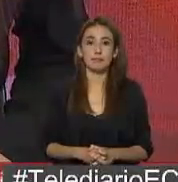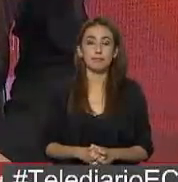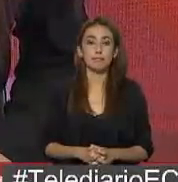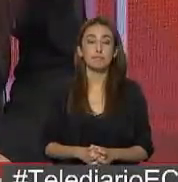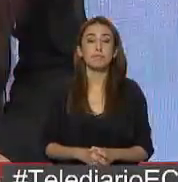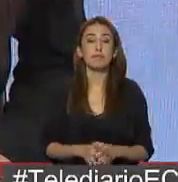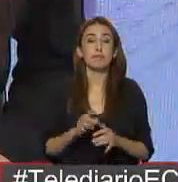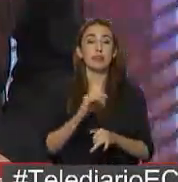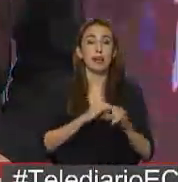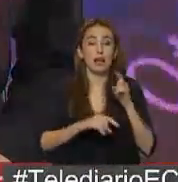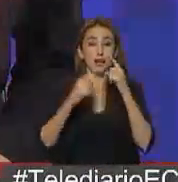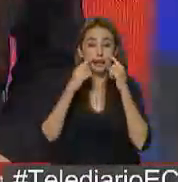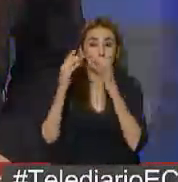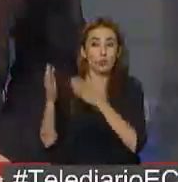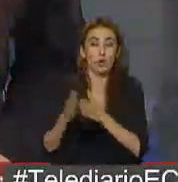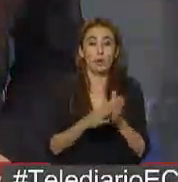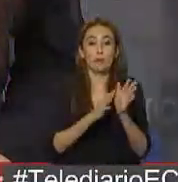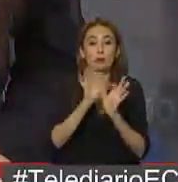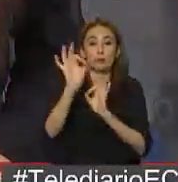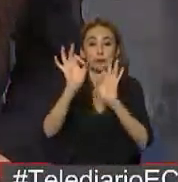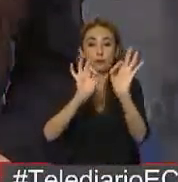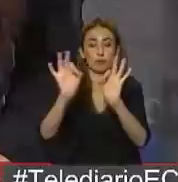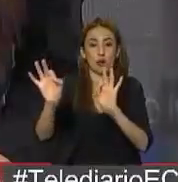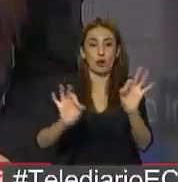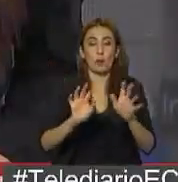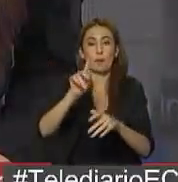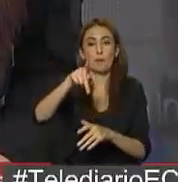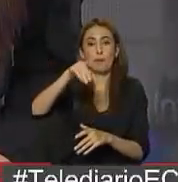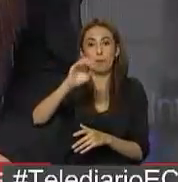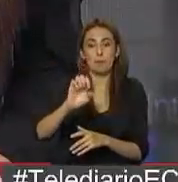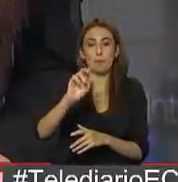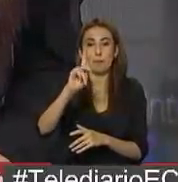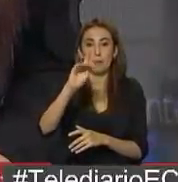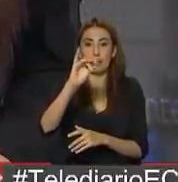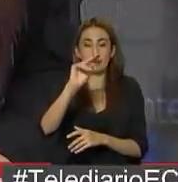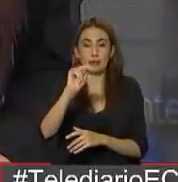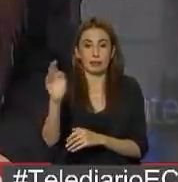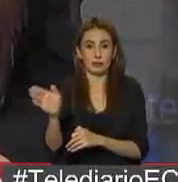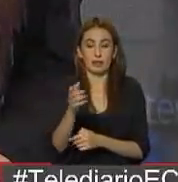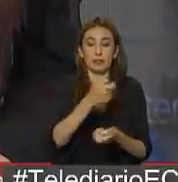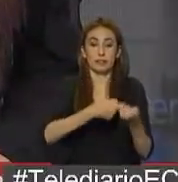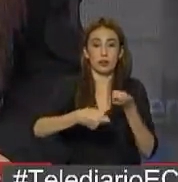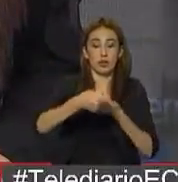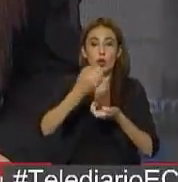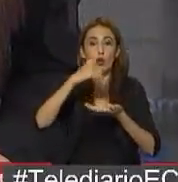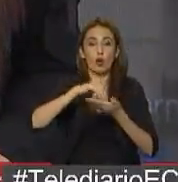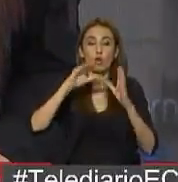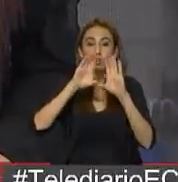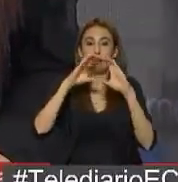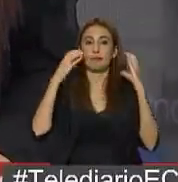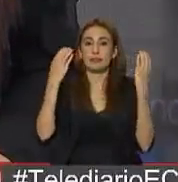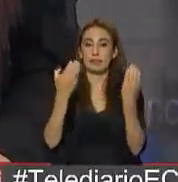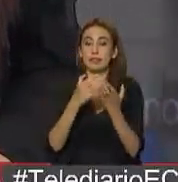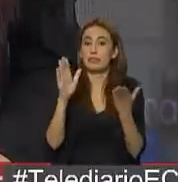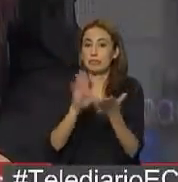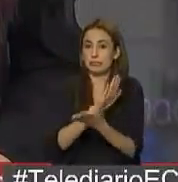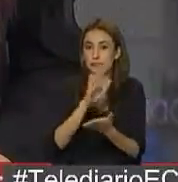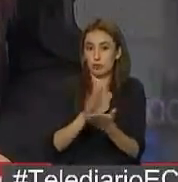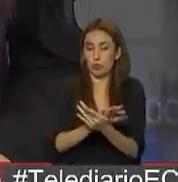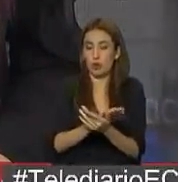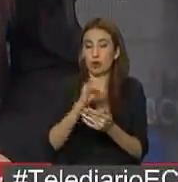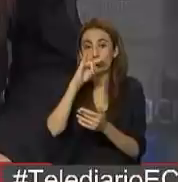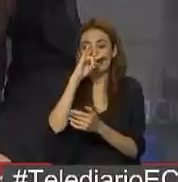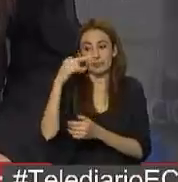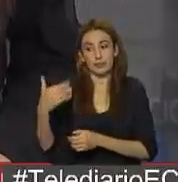Y se registra un nuevo rebrote en Pekín, China. Esto ha provocado la cancelación del retorno a clases presenciales para los niños menores de